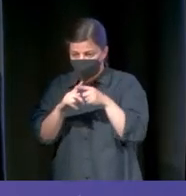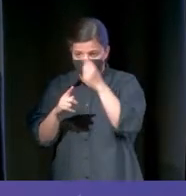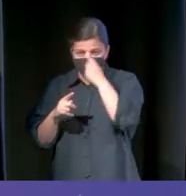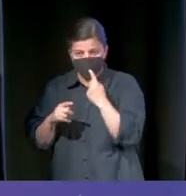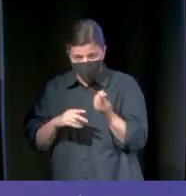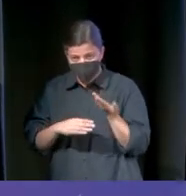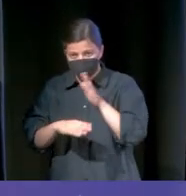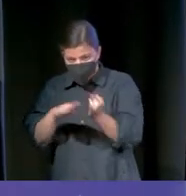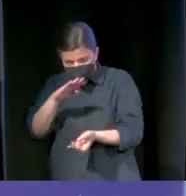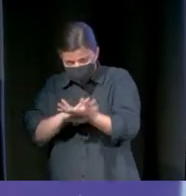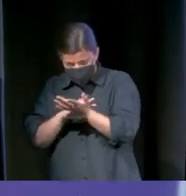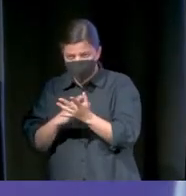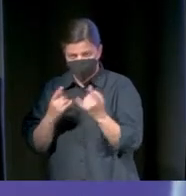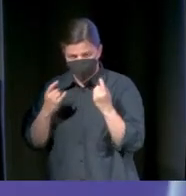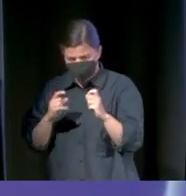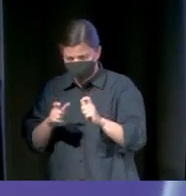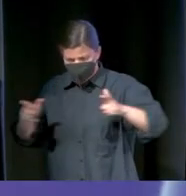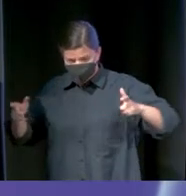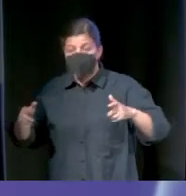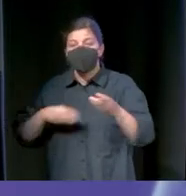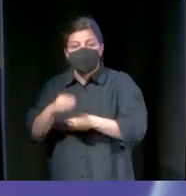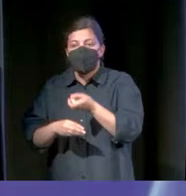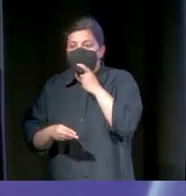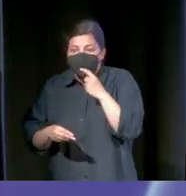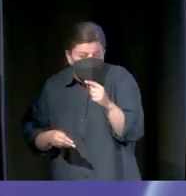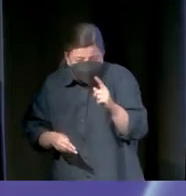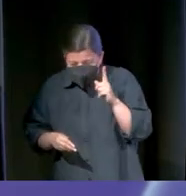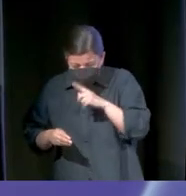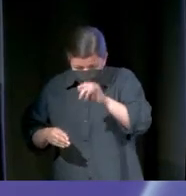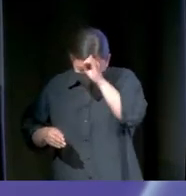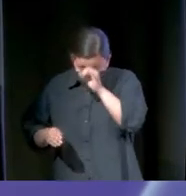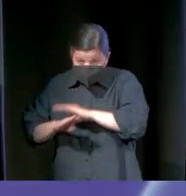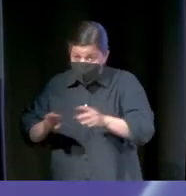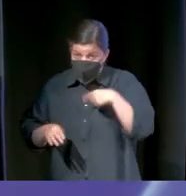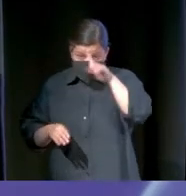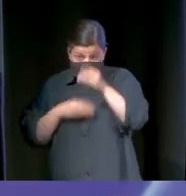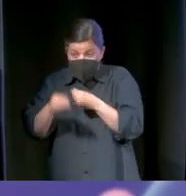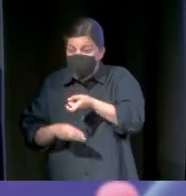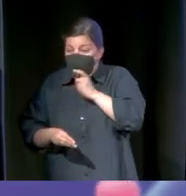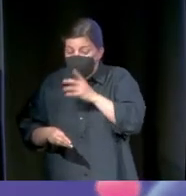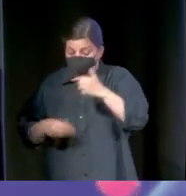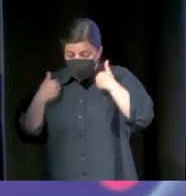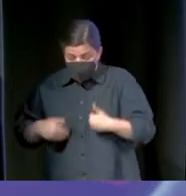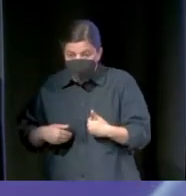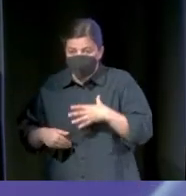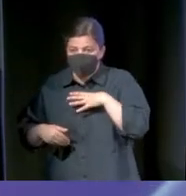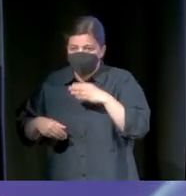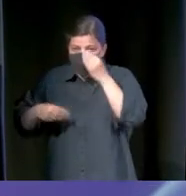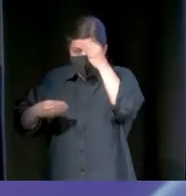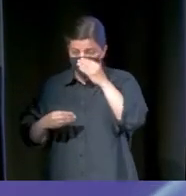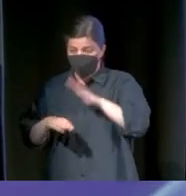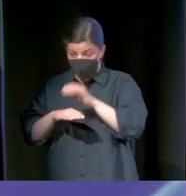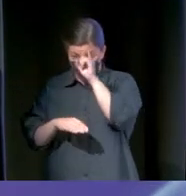y que ese perfil triunfé cómo se hace diputado idea yo no sé cómo se hace porque claro si una persona que podríamos decir que para el